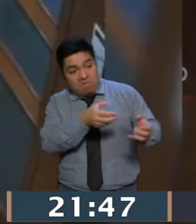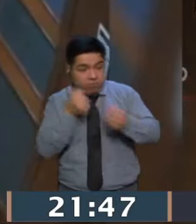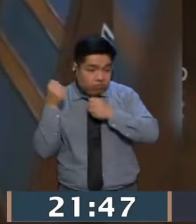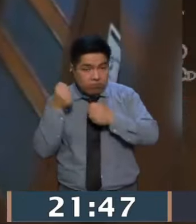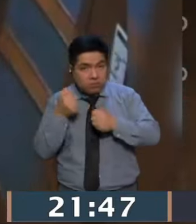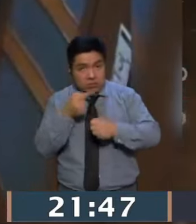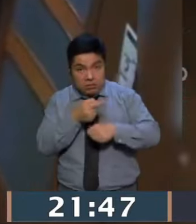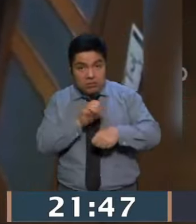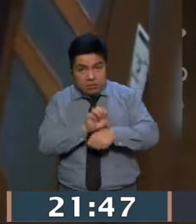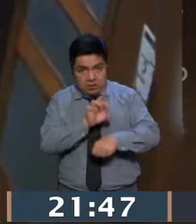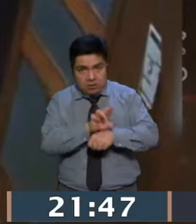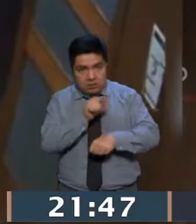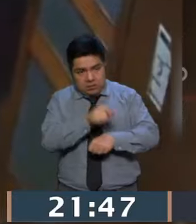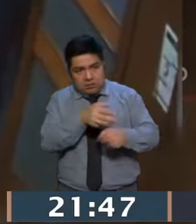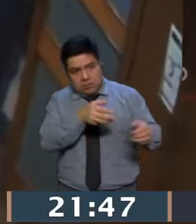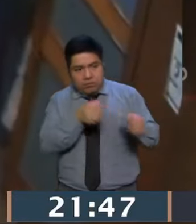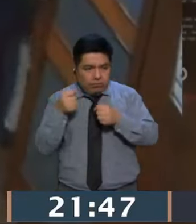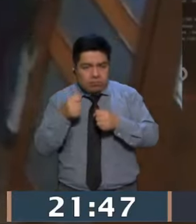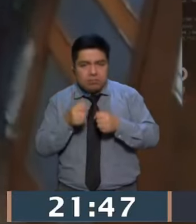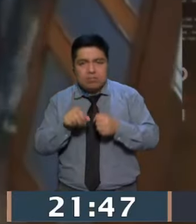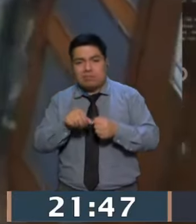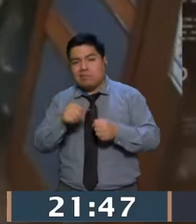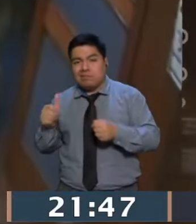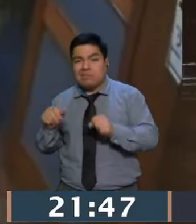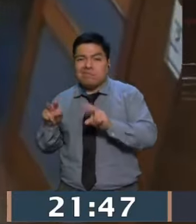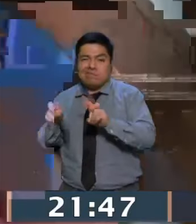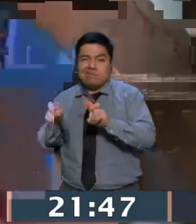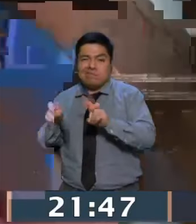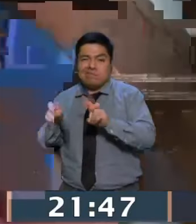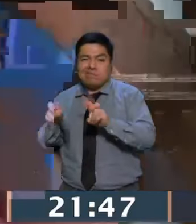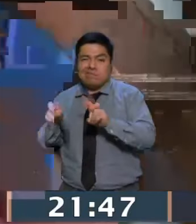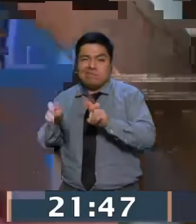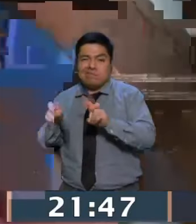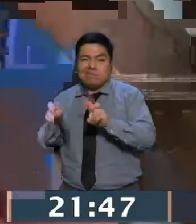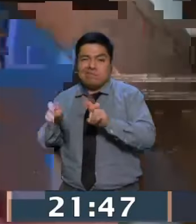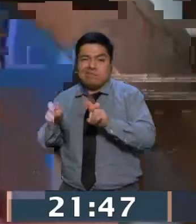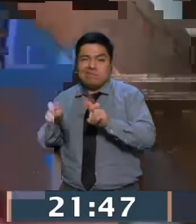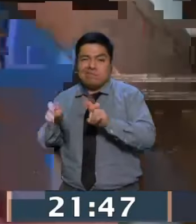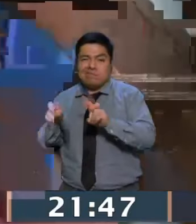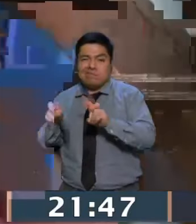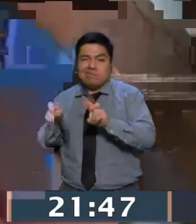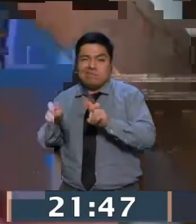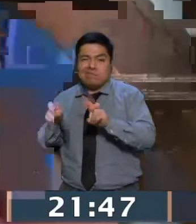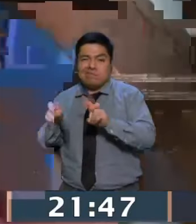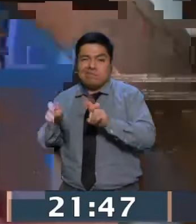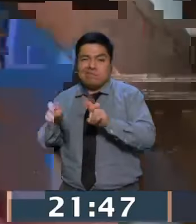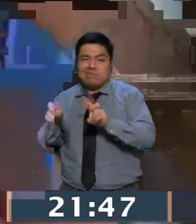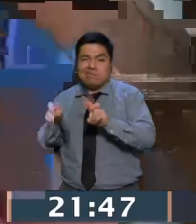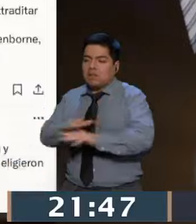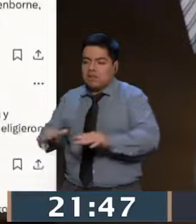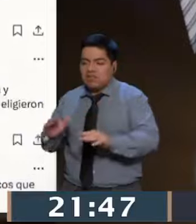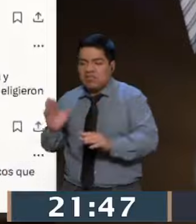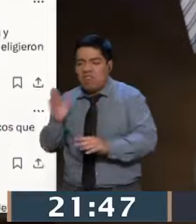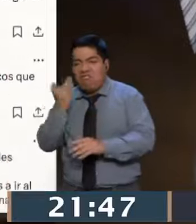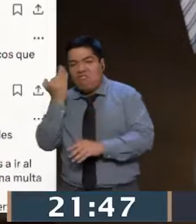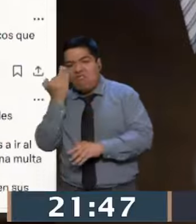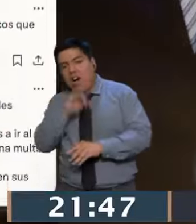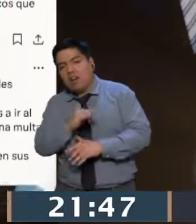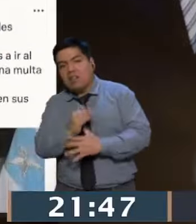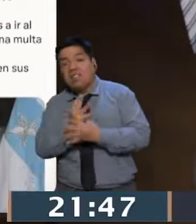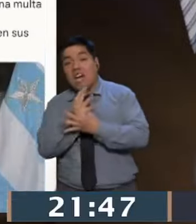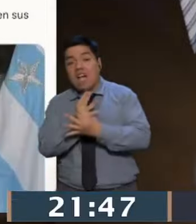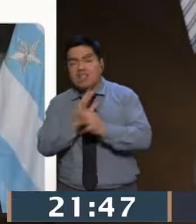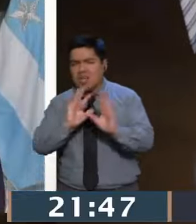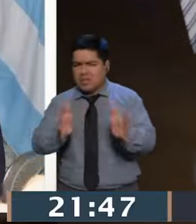Glass fuera sustraído de la embajada de México en Quito, una cuenta apócrifa del ex vicepresidente de Ecuador publicó información